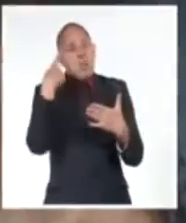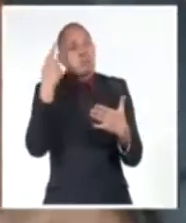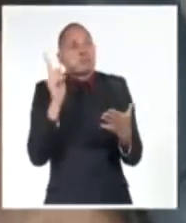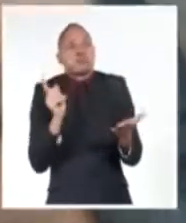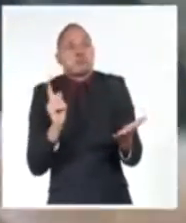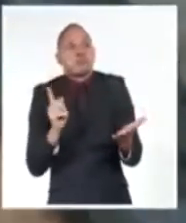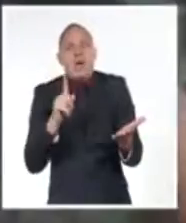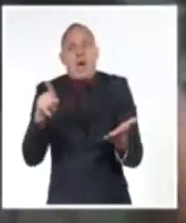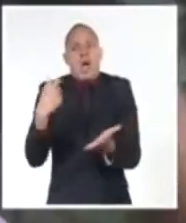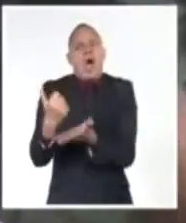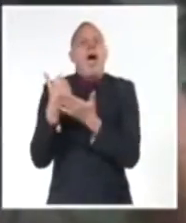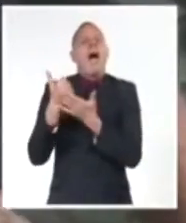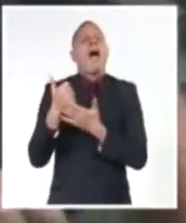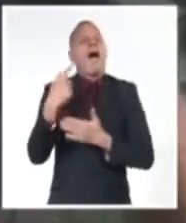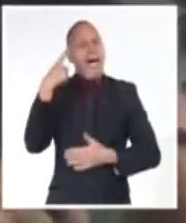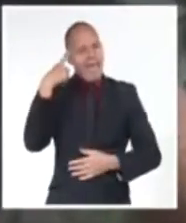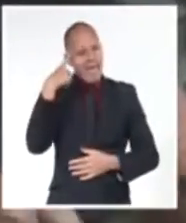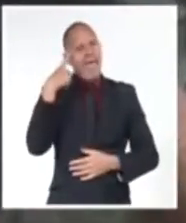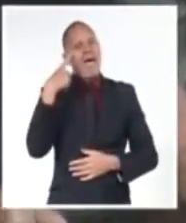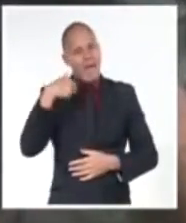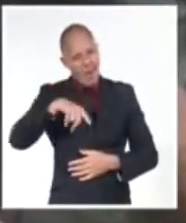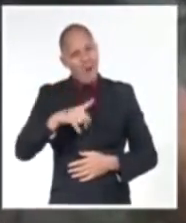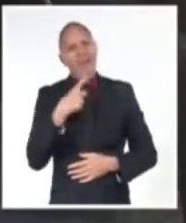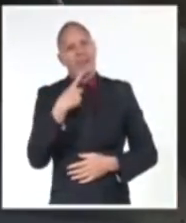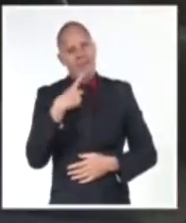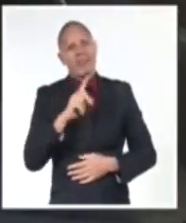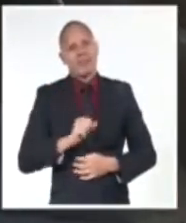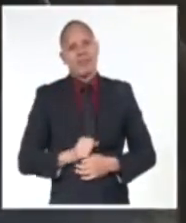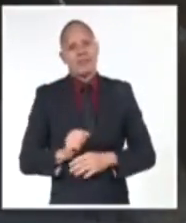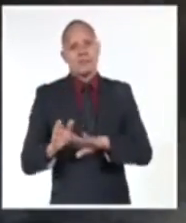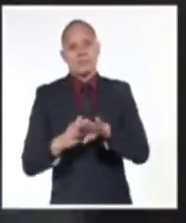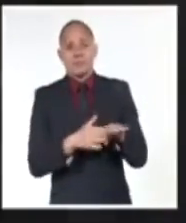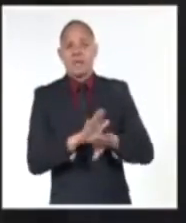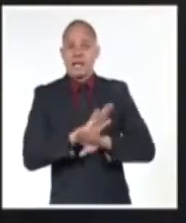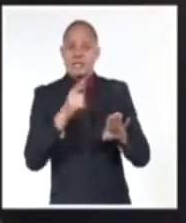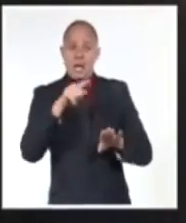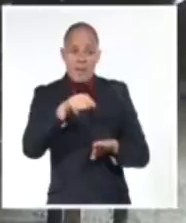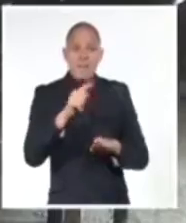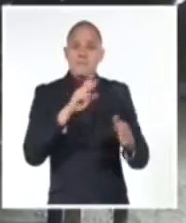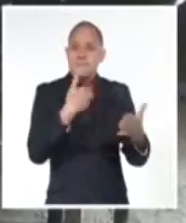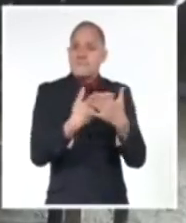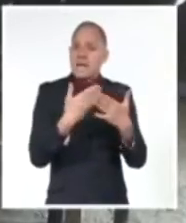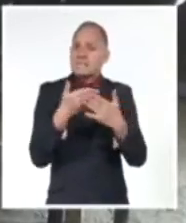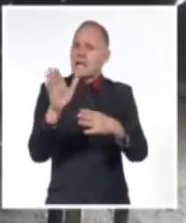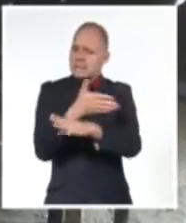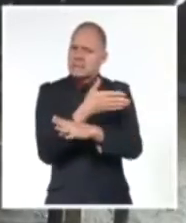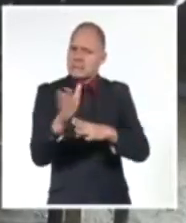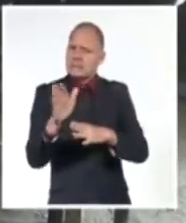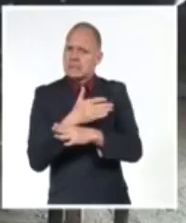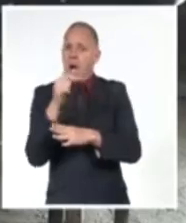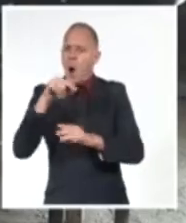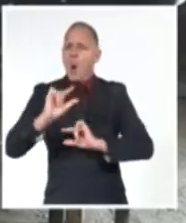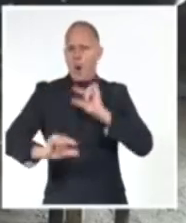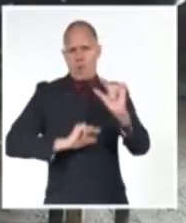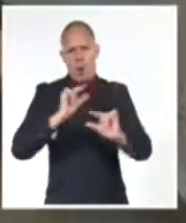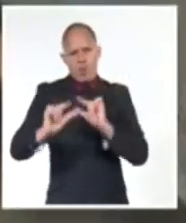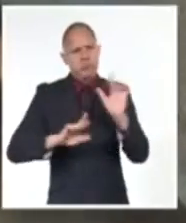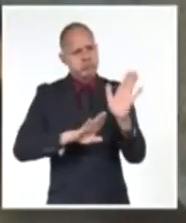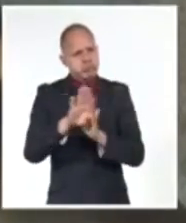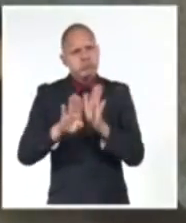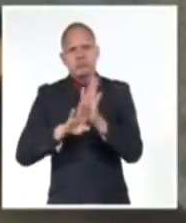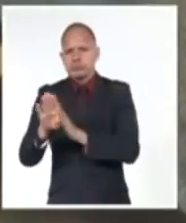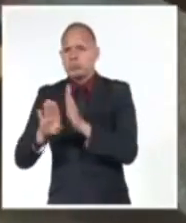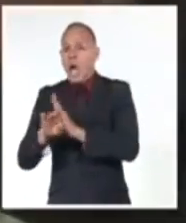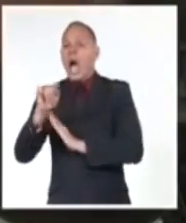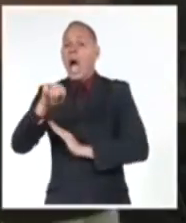difícil. Cooperativas no agropecuarias, micro, pequeñas y medianas empresas se abren paso. La